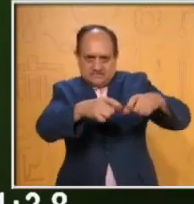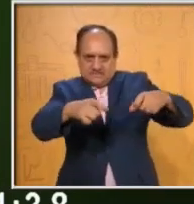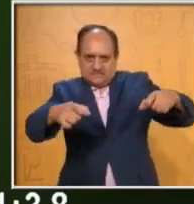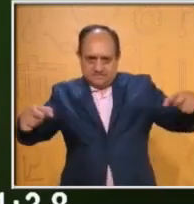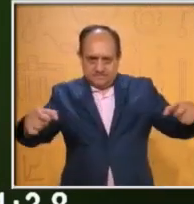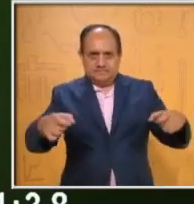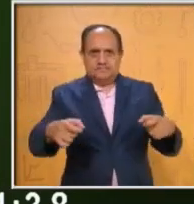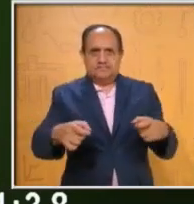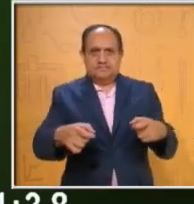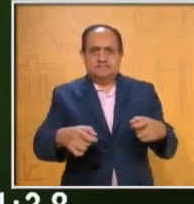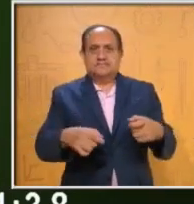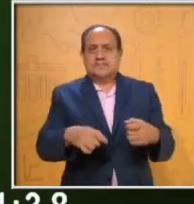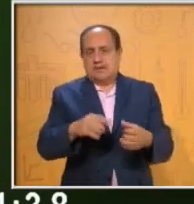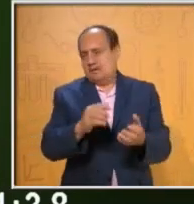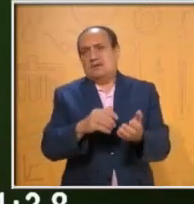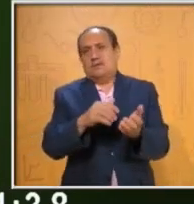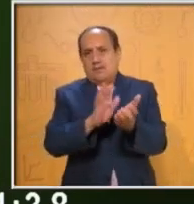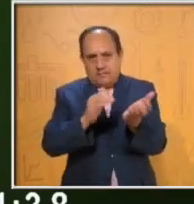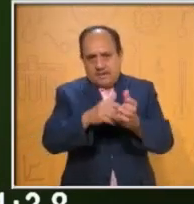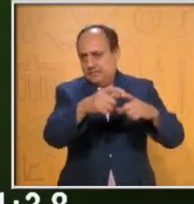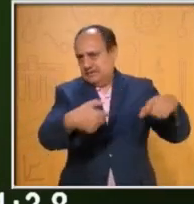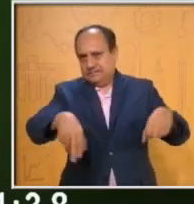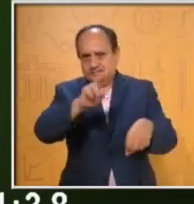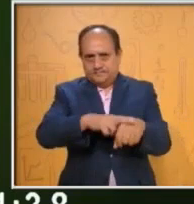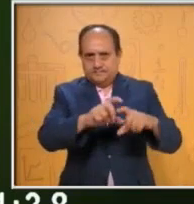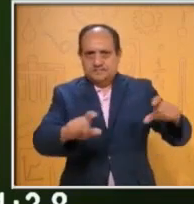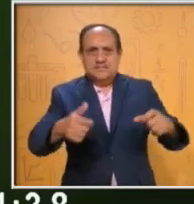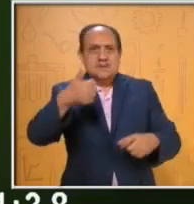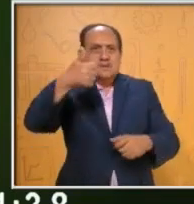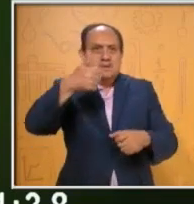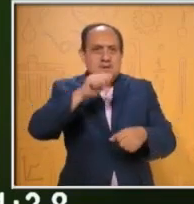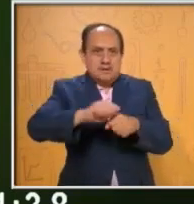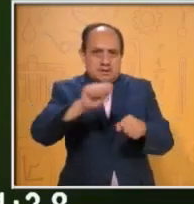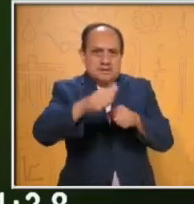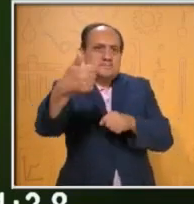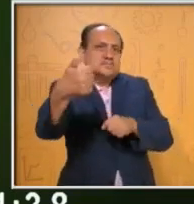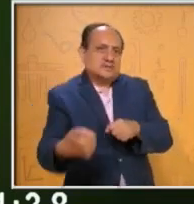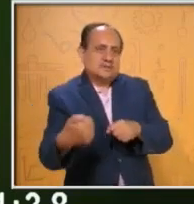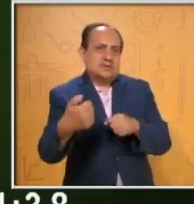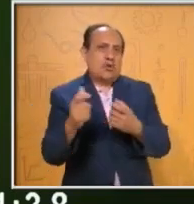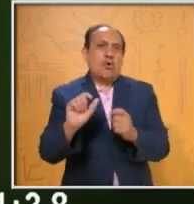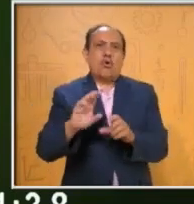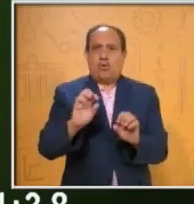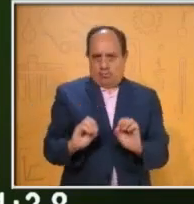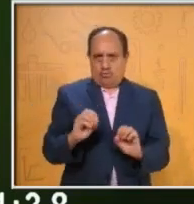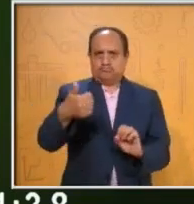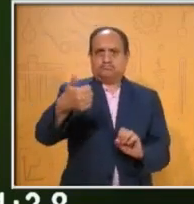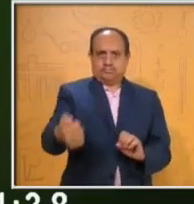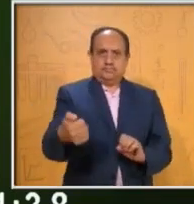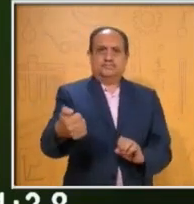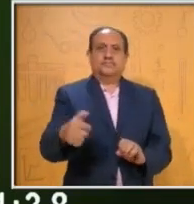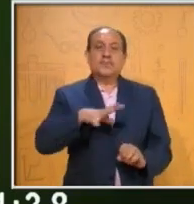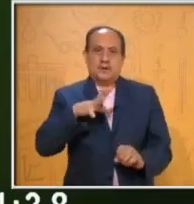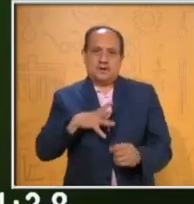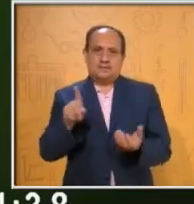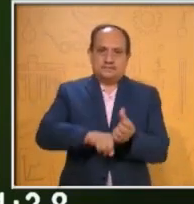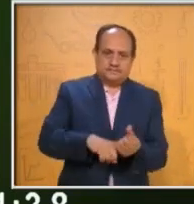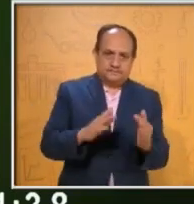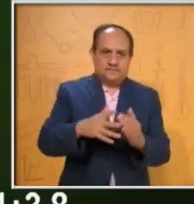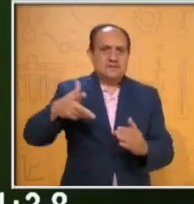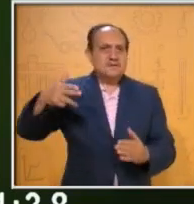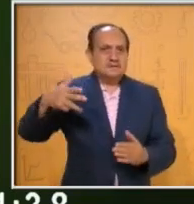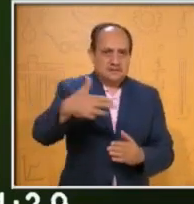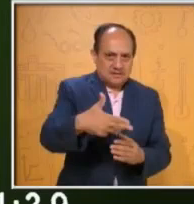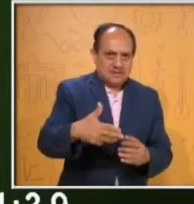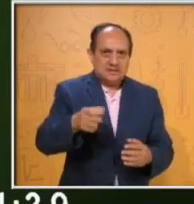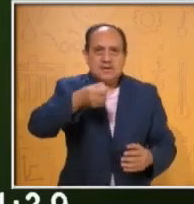Una tira de papel. Cerillos o algún encendedor que tengamos. Tijeras,